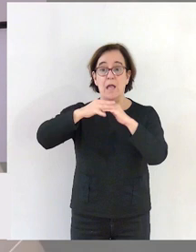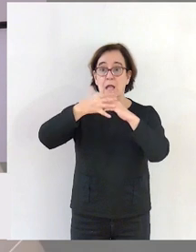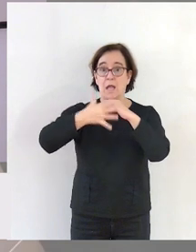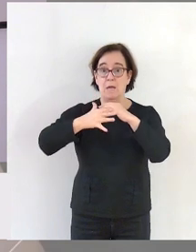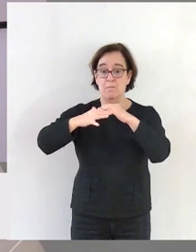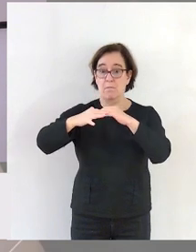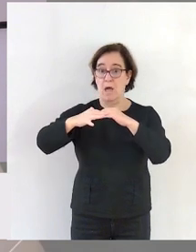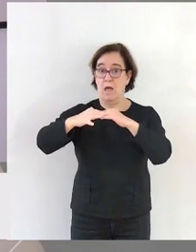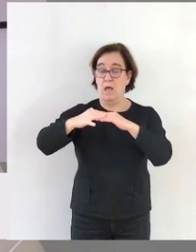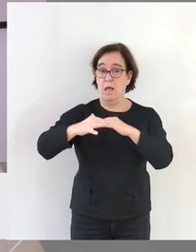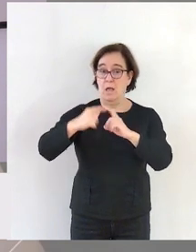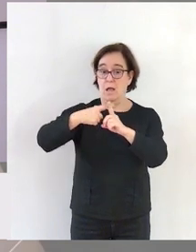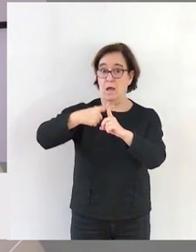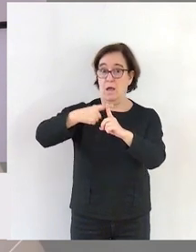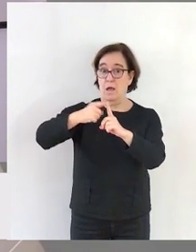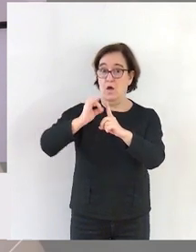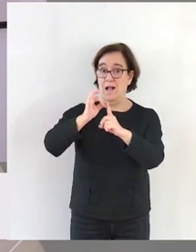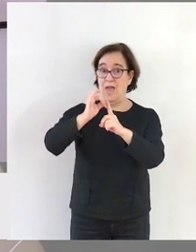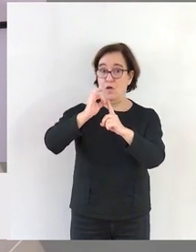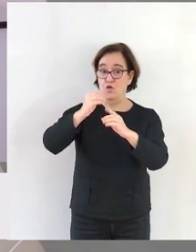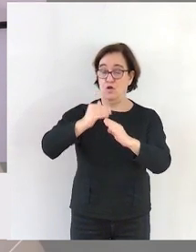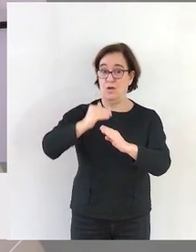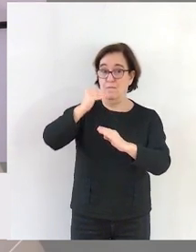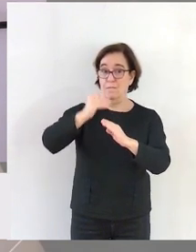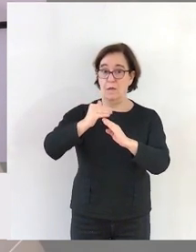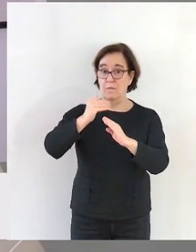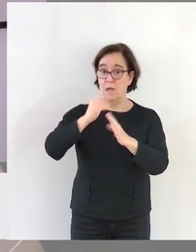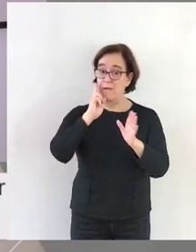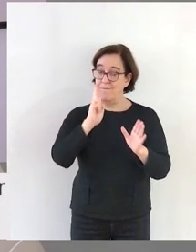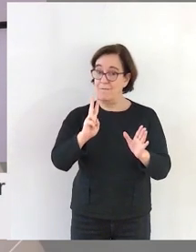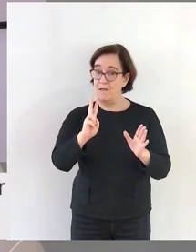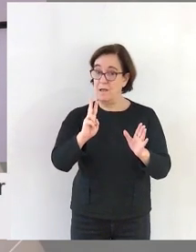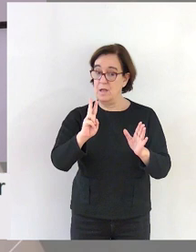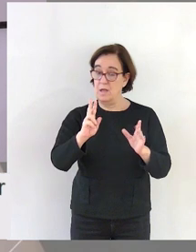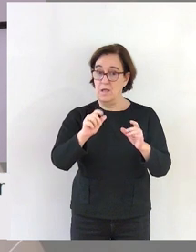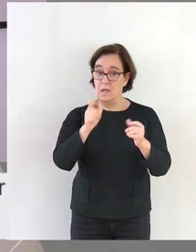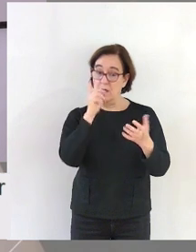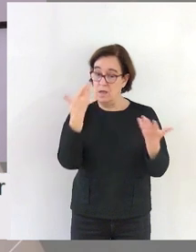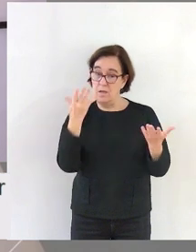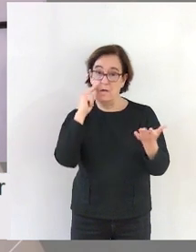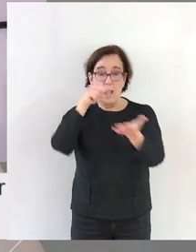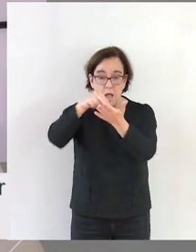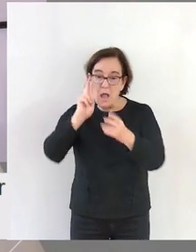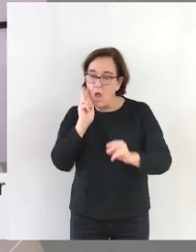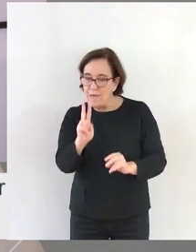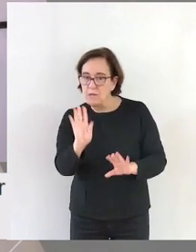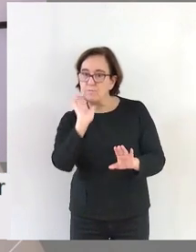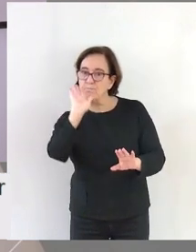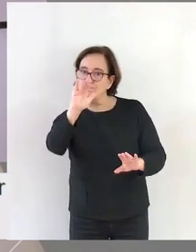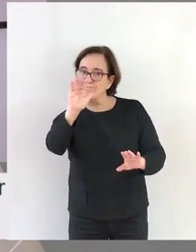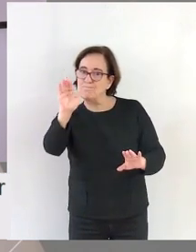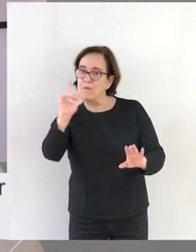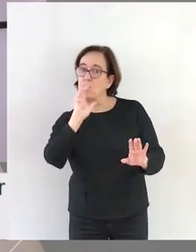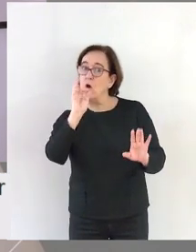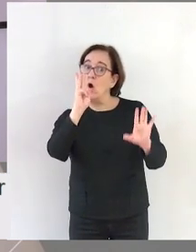2 gr centígrados y resulta que están viendo ahora los modelz adores de Antártida nos están diciendo oiga lo mismo nos